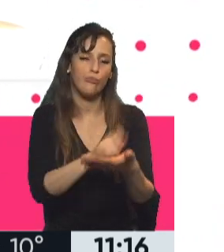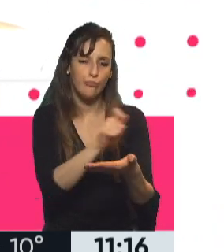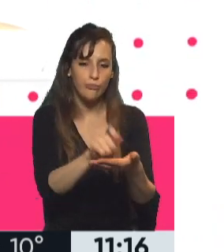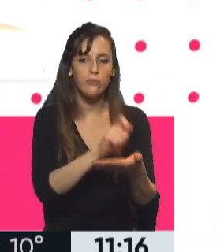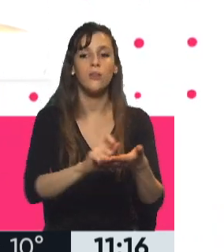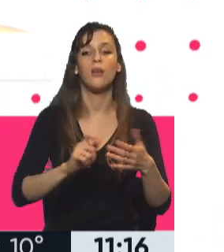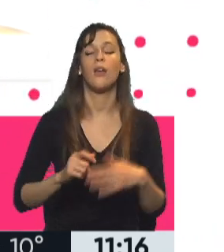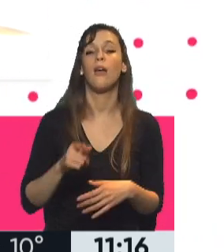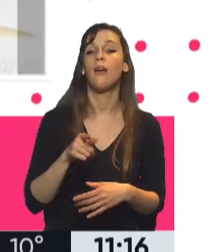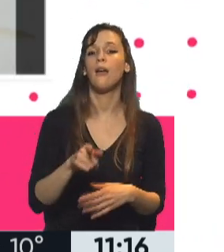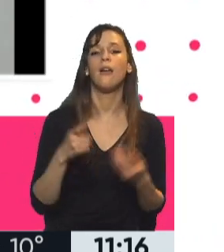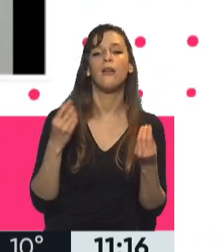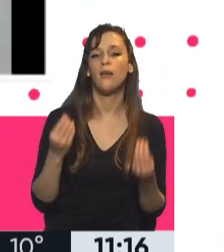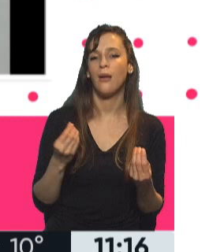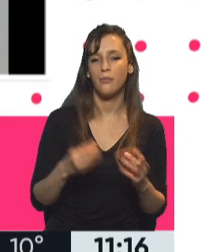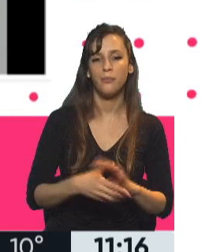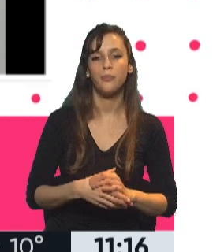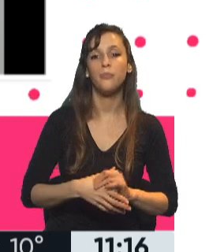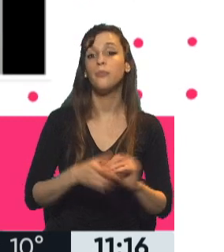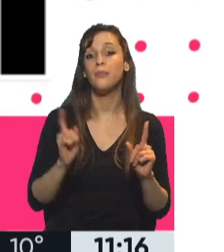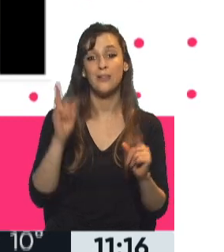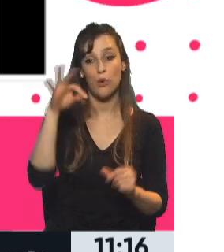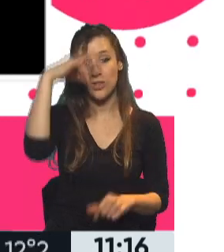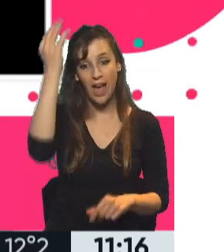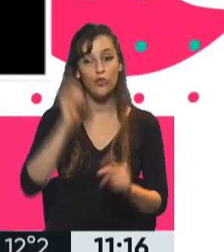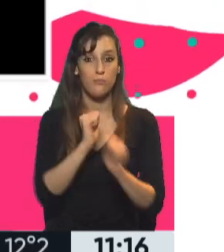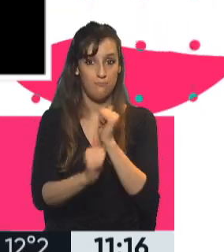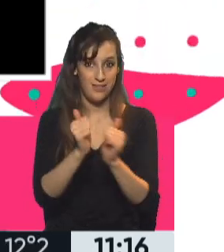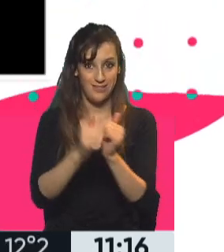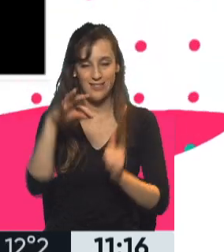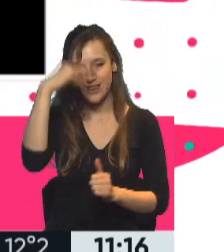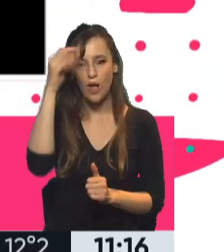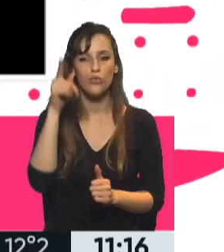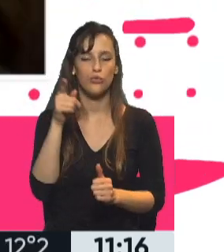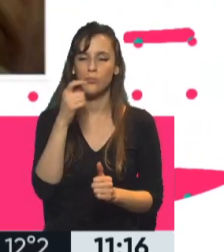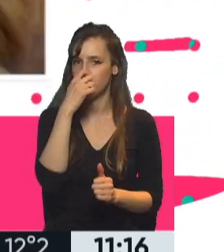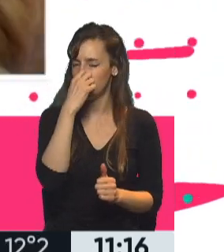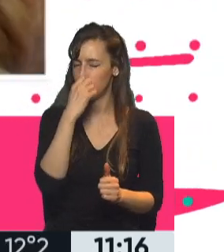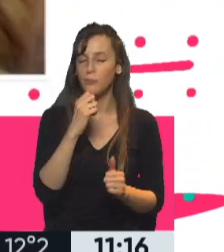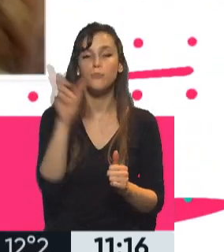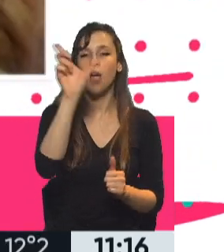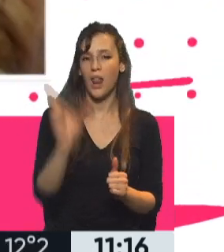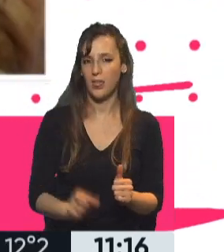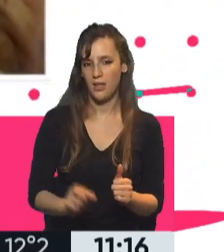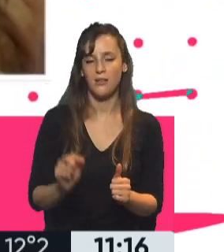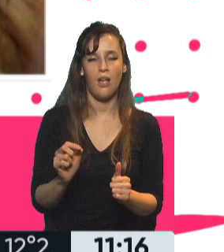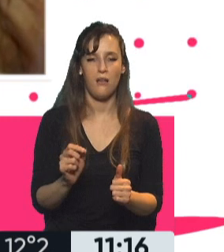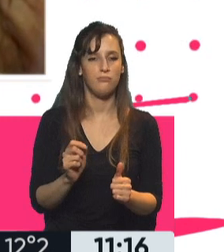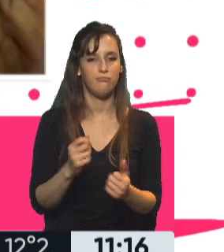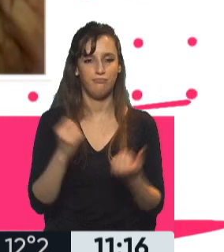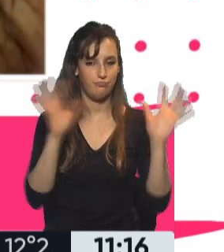que habla de una compañía de teatro que itinera por todo el país. Qué bien. Por todo el país. Sí, sí, sí. Bueno,